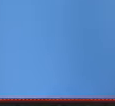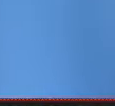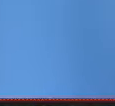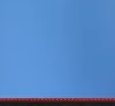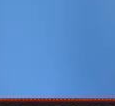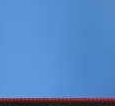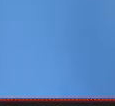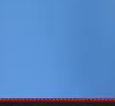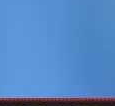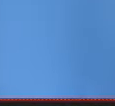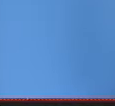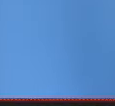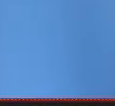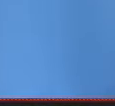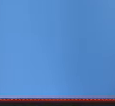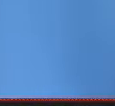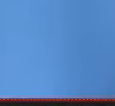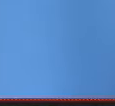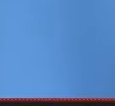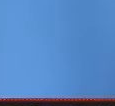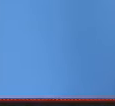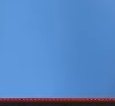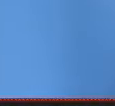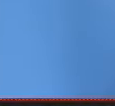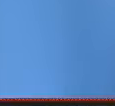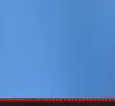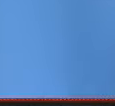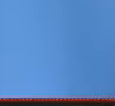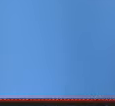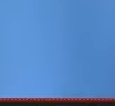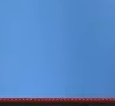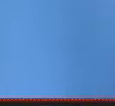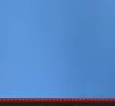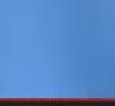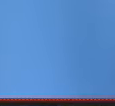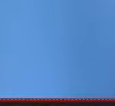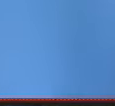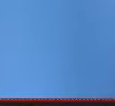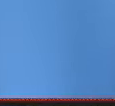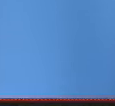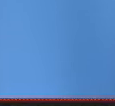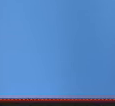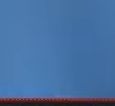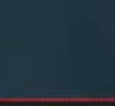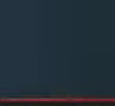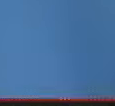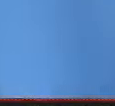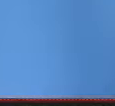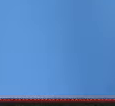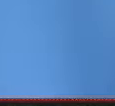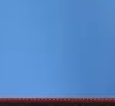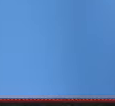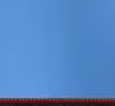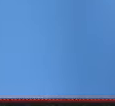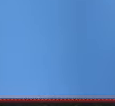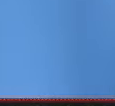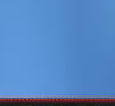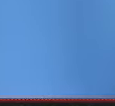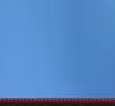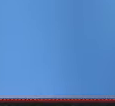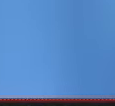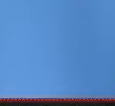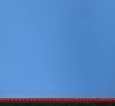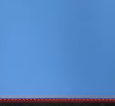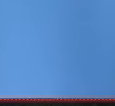el vicealmirante Carratú Molina y con el teniente Antonio Colina, porque ellos tenían